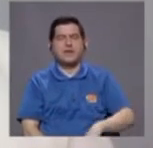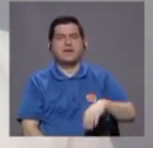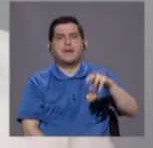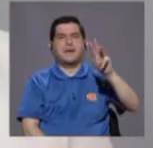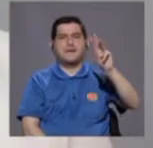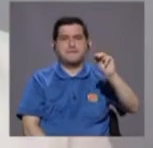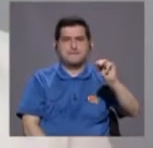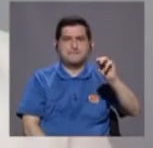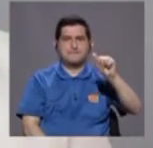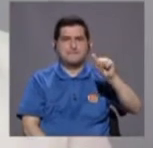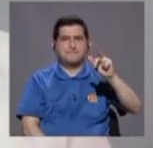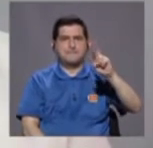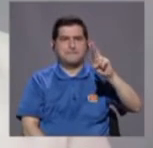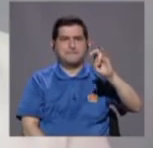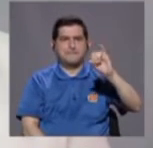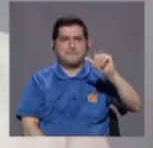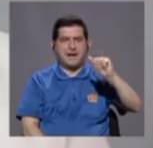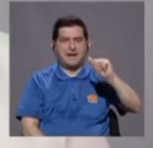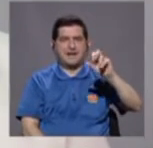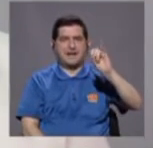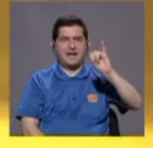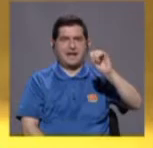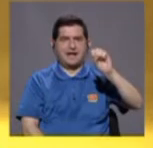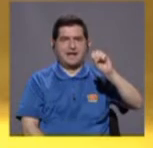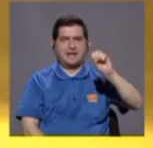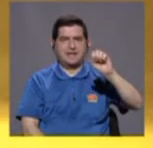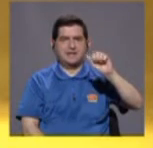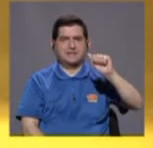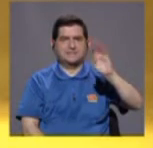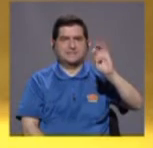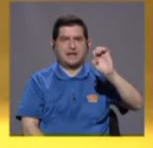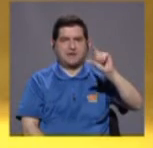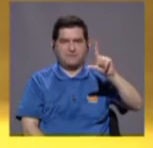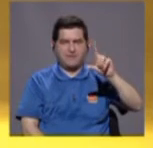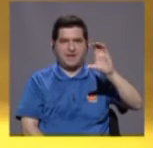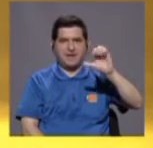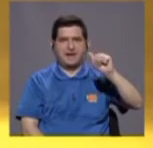María Carvajal. María Isabel Carvajal. María Isabel Carvajal, sí, Elizabeth se me olvidó.